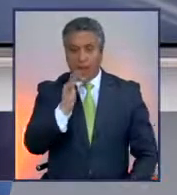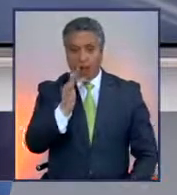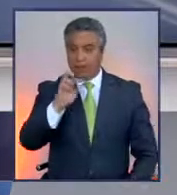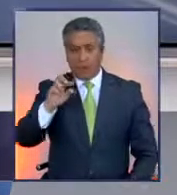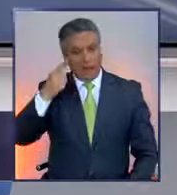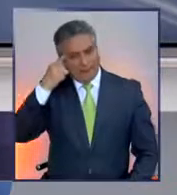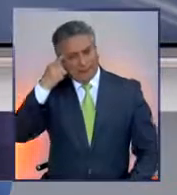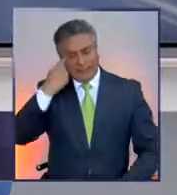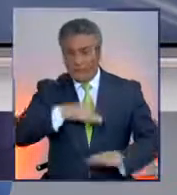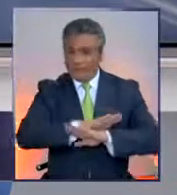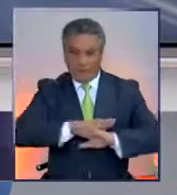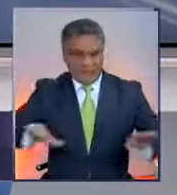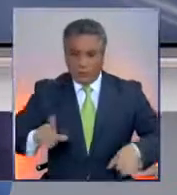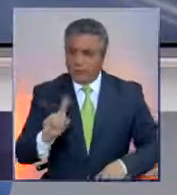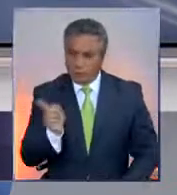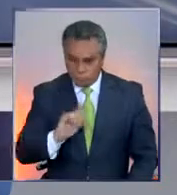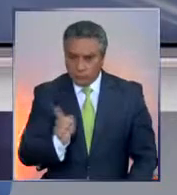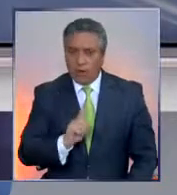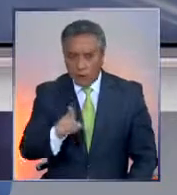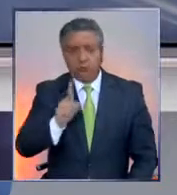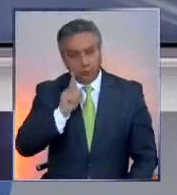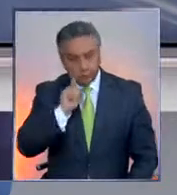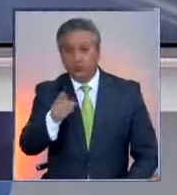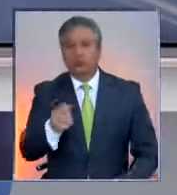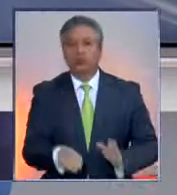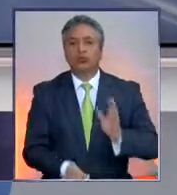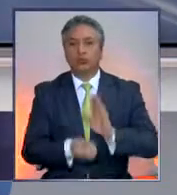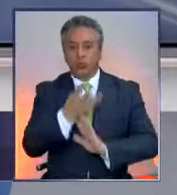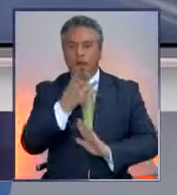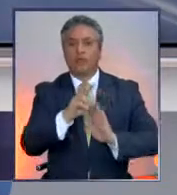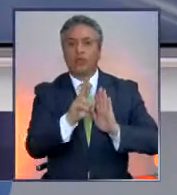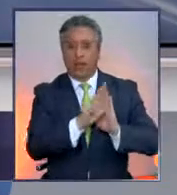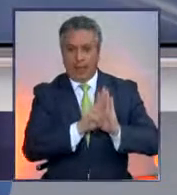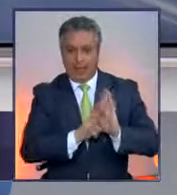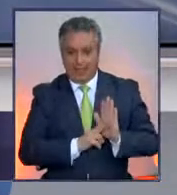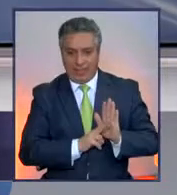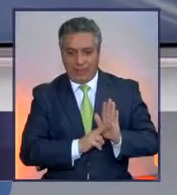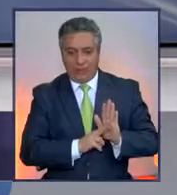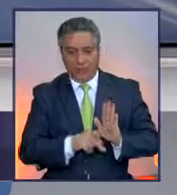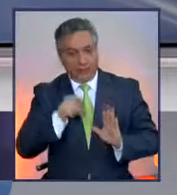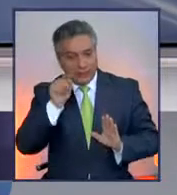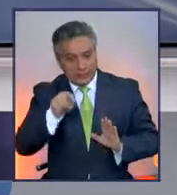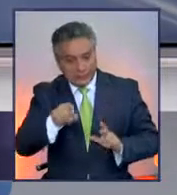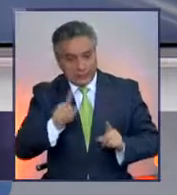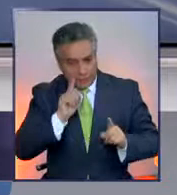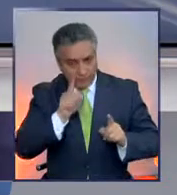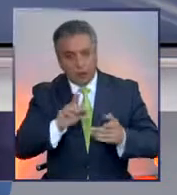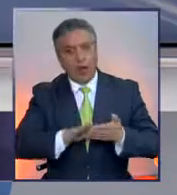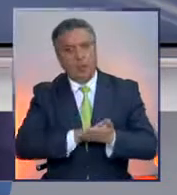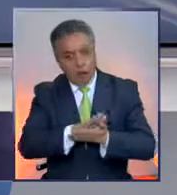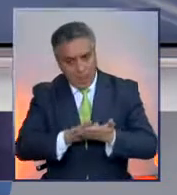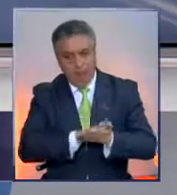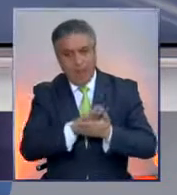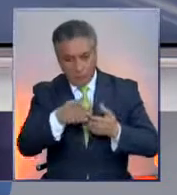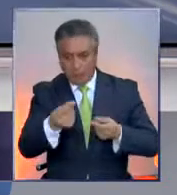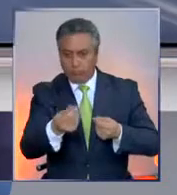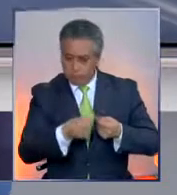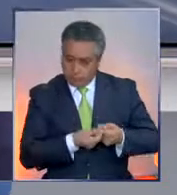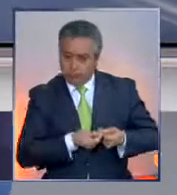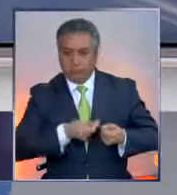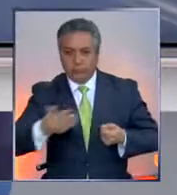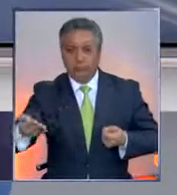están pidiendo, sino que ponerles nuevas reglas. Que estas instituciones, por ejemplo, devuelvan las